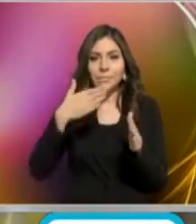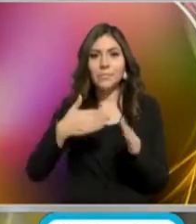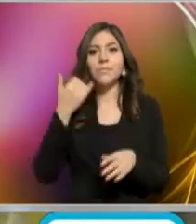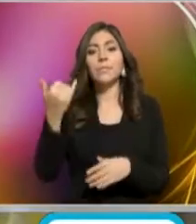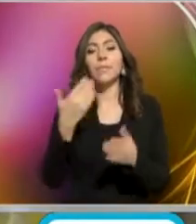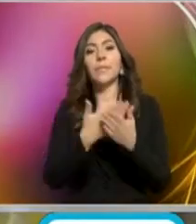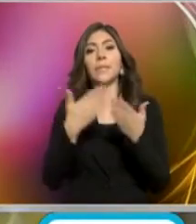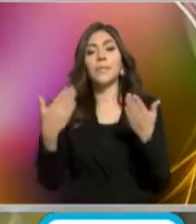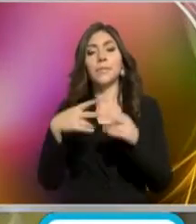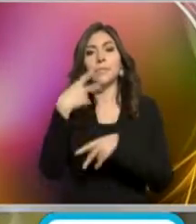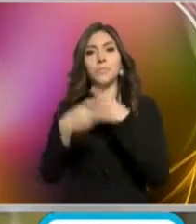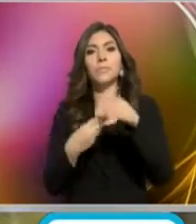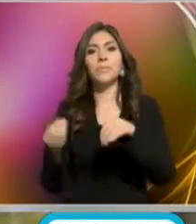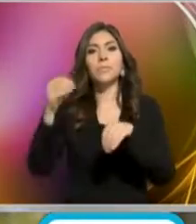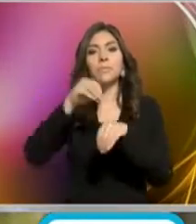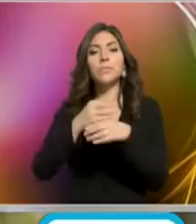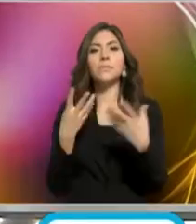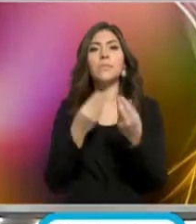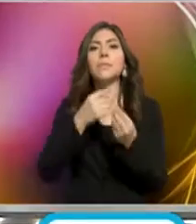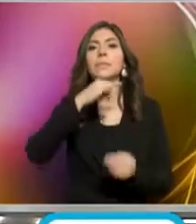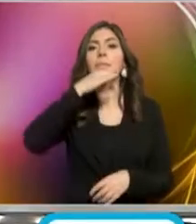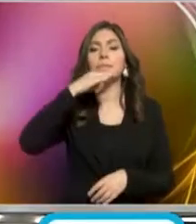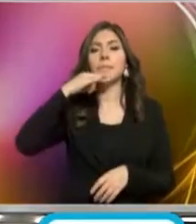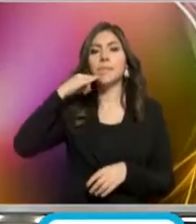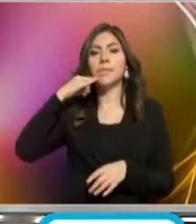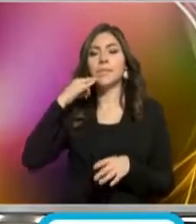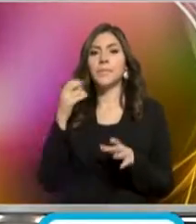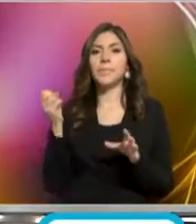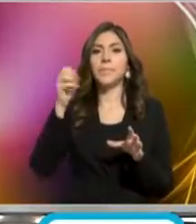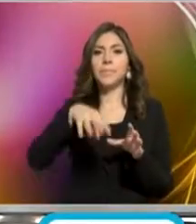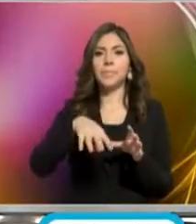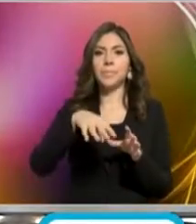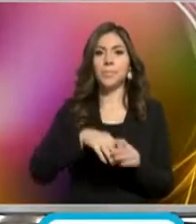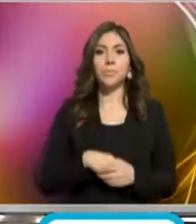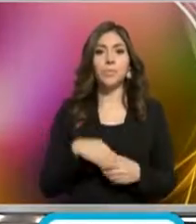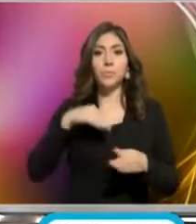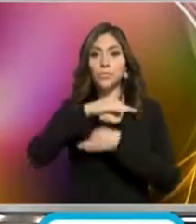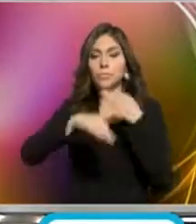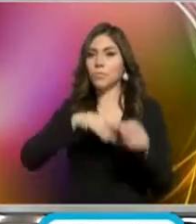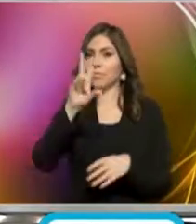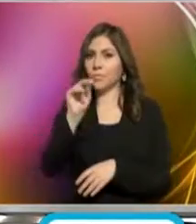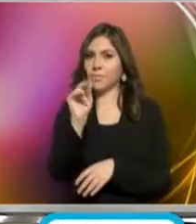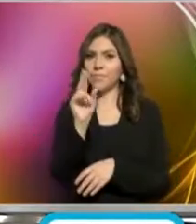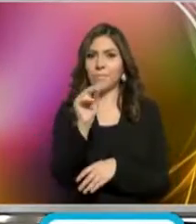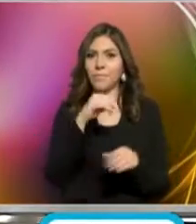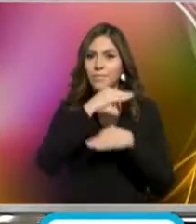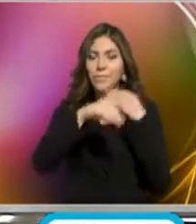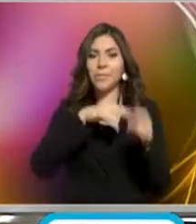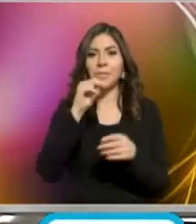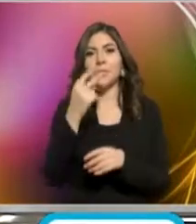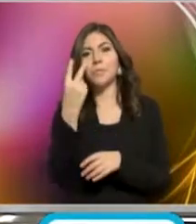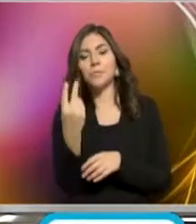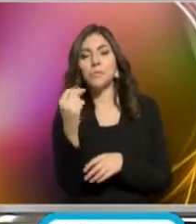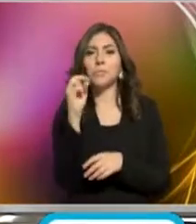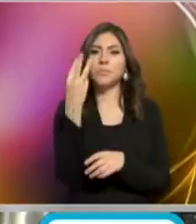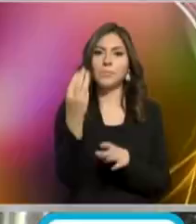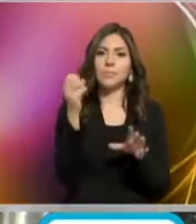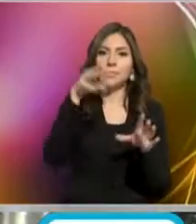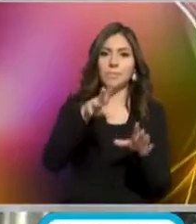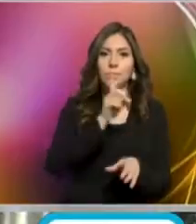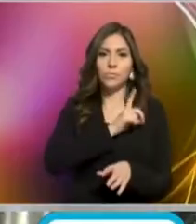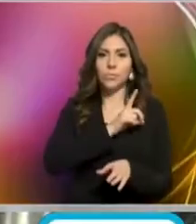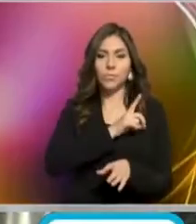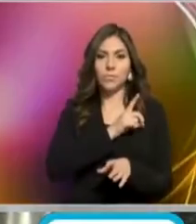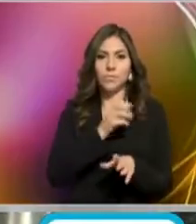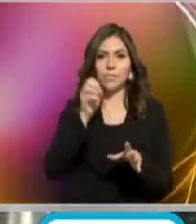de una vez con los chiles. ¿Todos? Échale. No, ¿cómo crees? ¿Por qué Vamos no? a echar 2, 3 nomás. ¿Así?